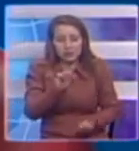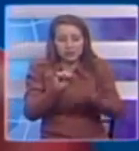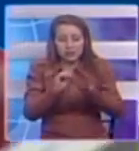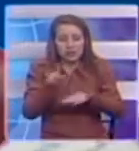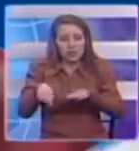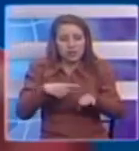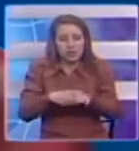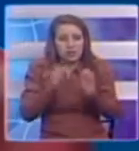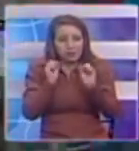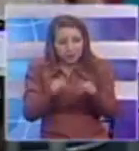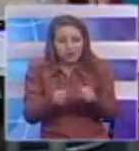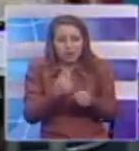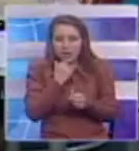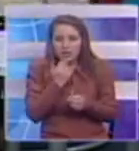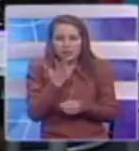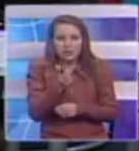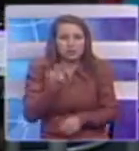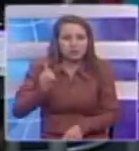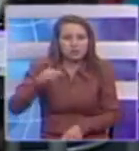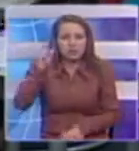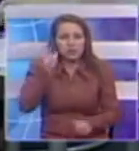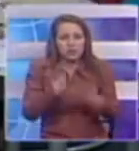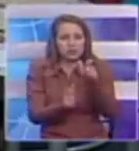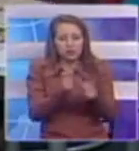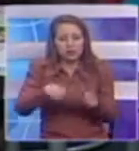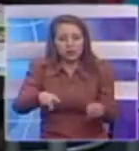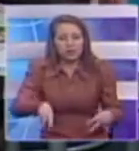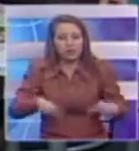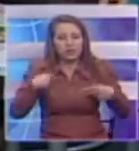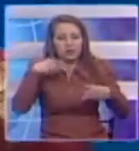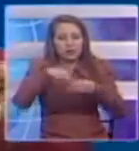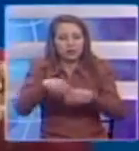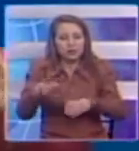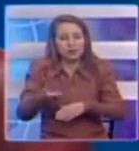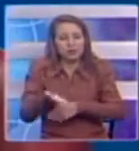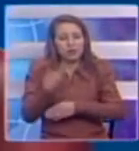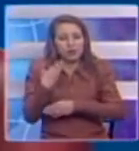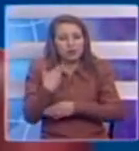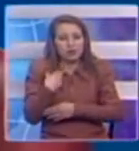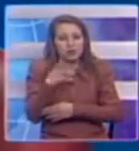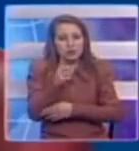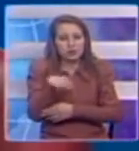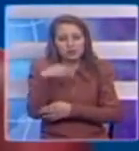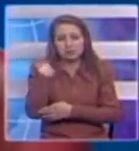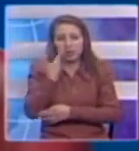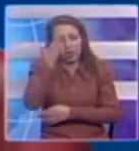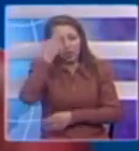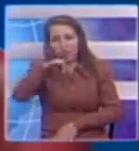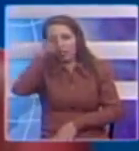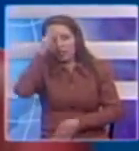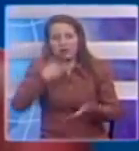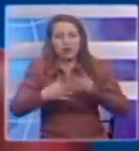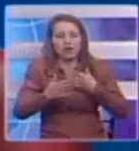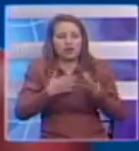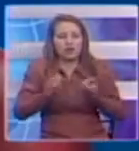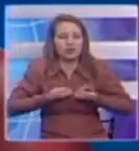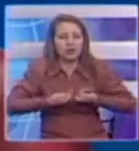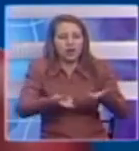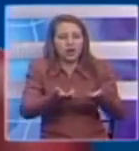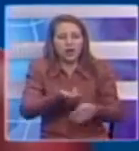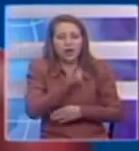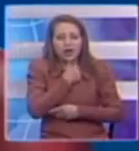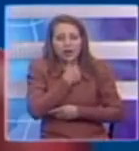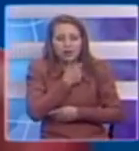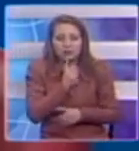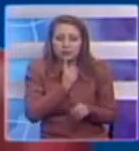es suficiente para 3 millones de habitantes y 3 millones de habitantes que no sabemos cuidar el agua, porque también tenemos